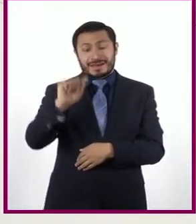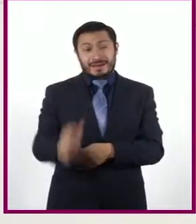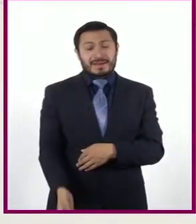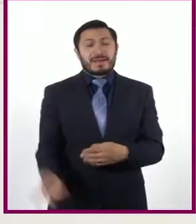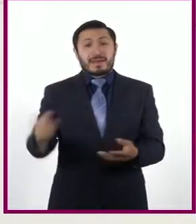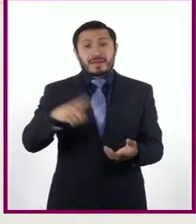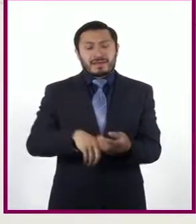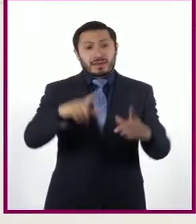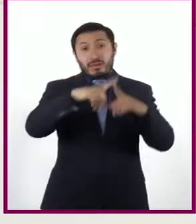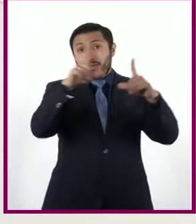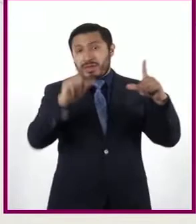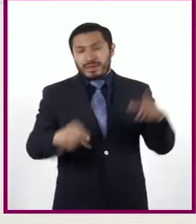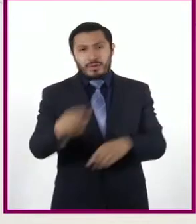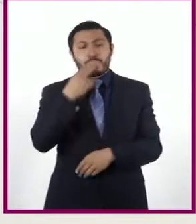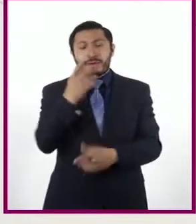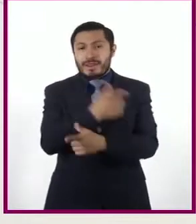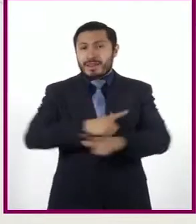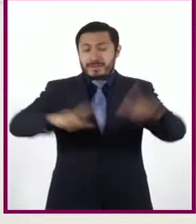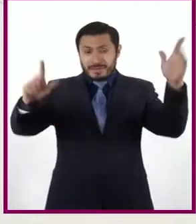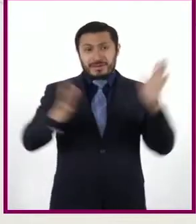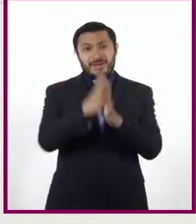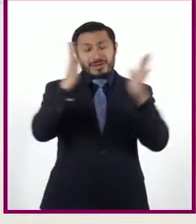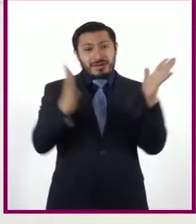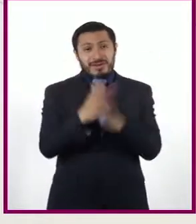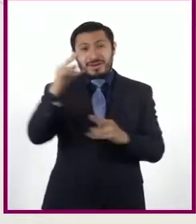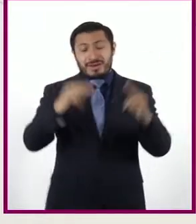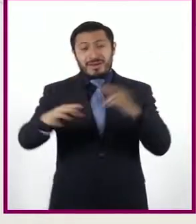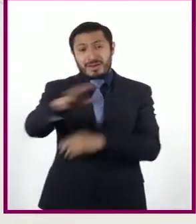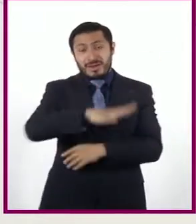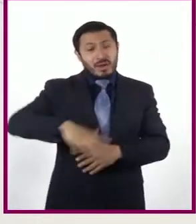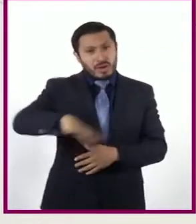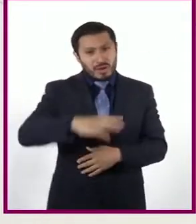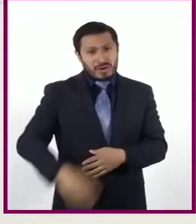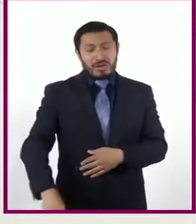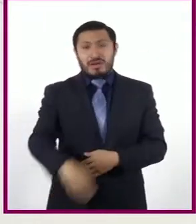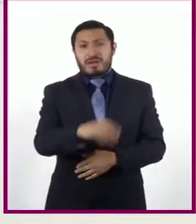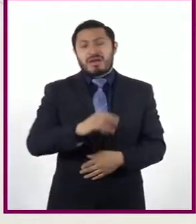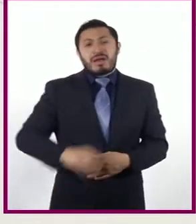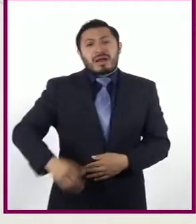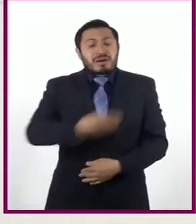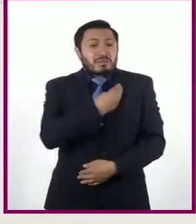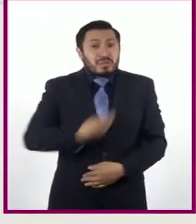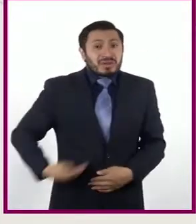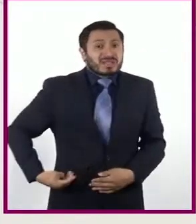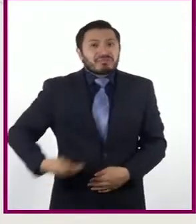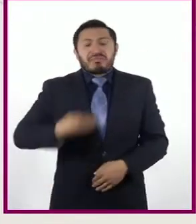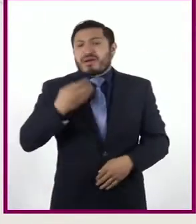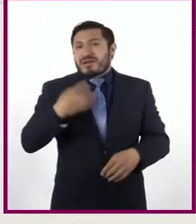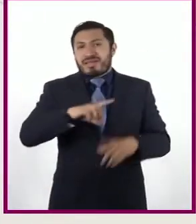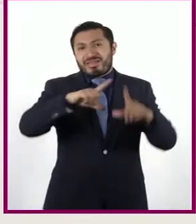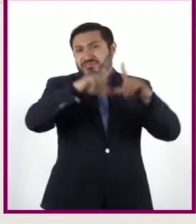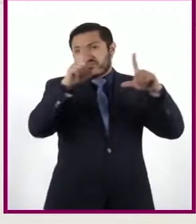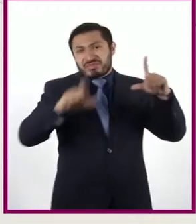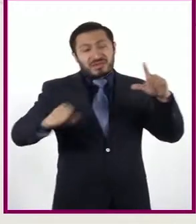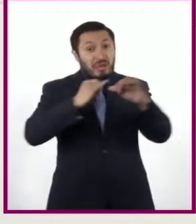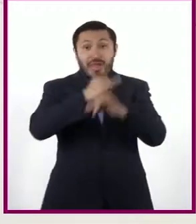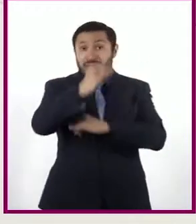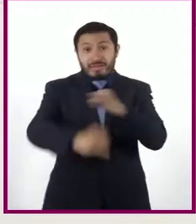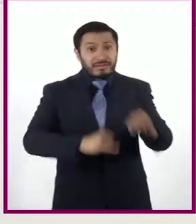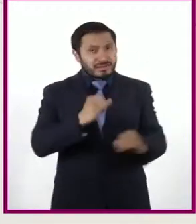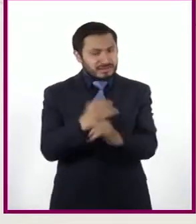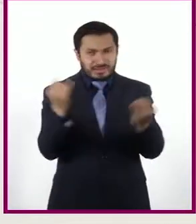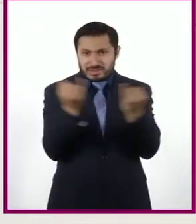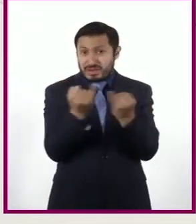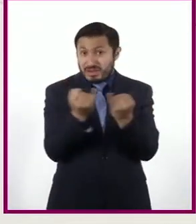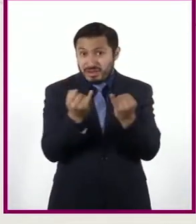de participar en los niveles local, regional, nacional e incluso internacional. Asimismo, diferenciaremos